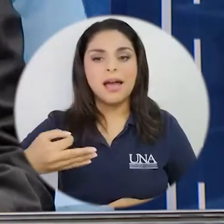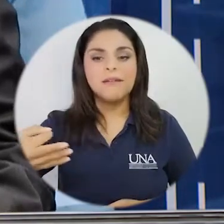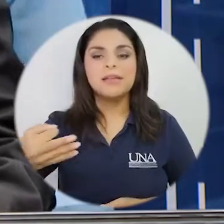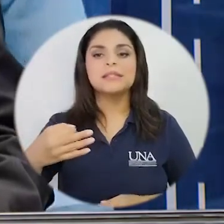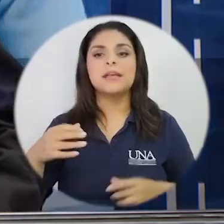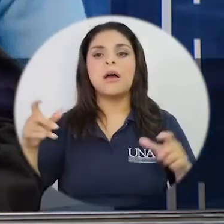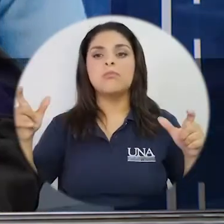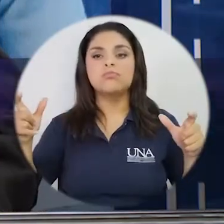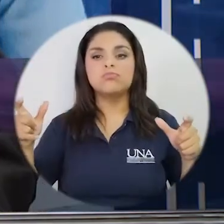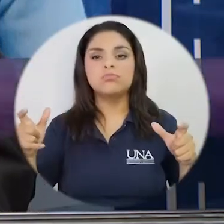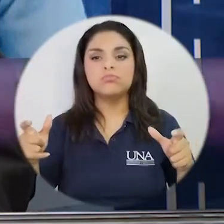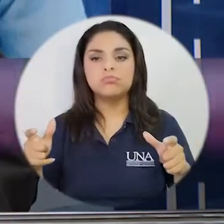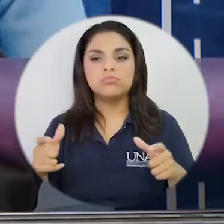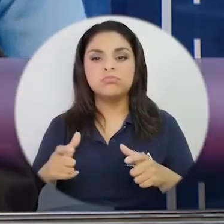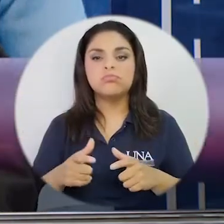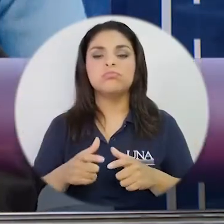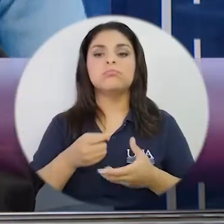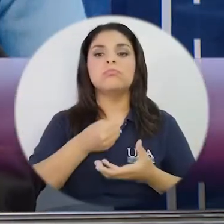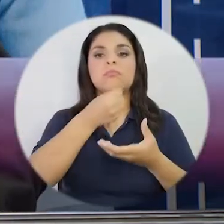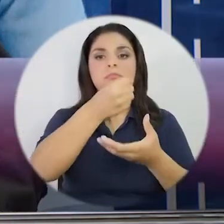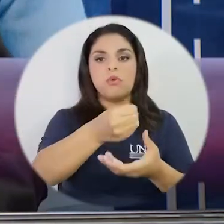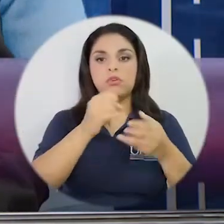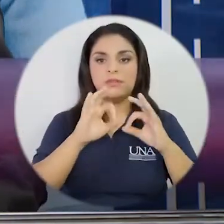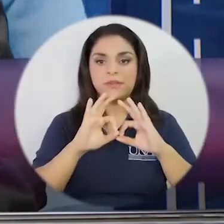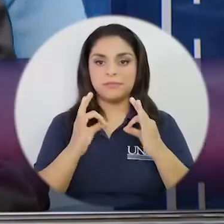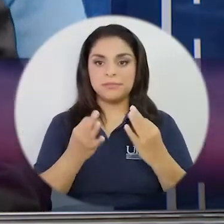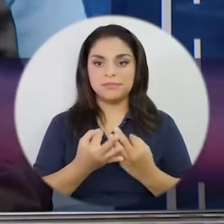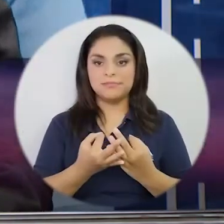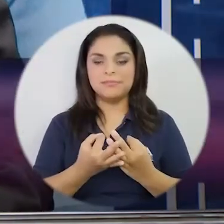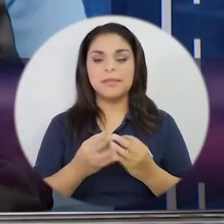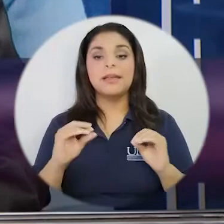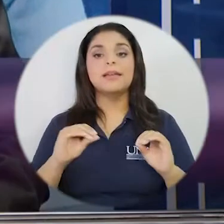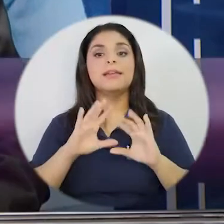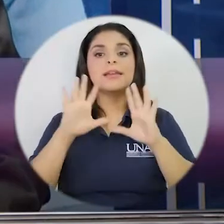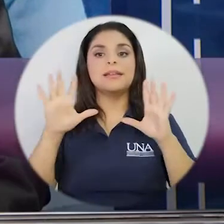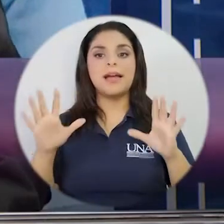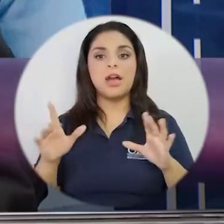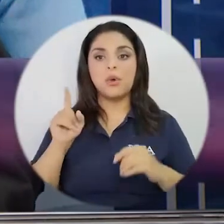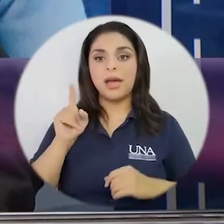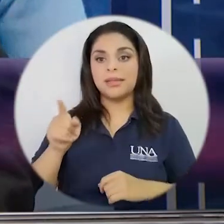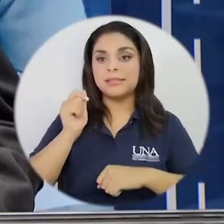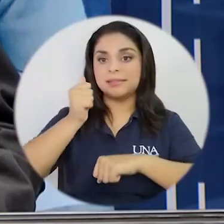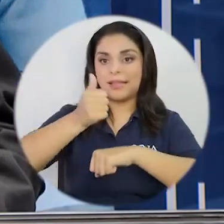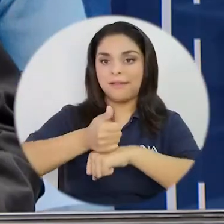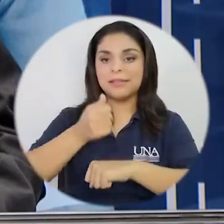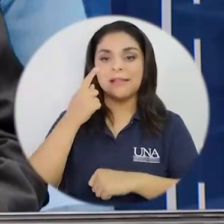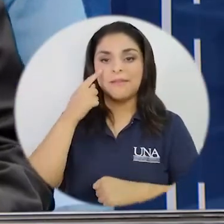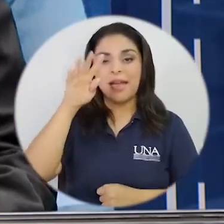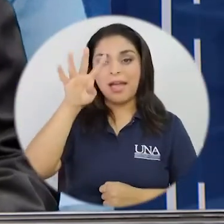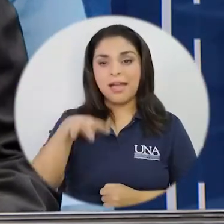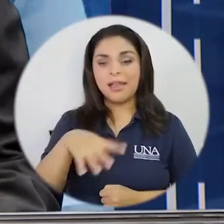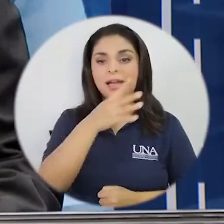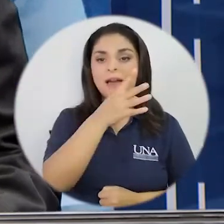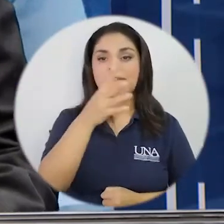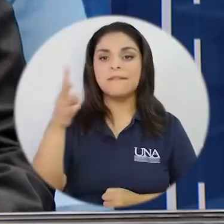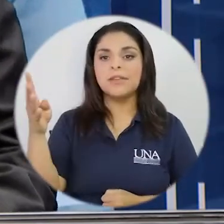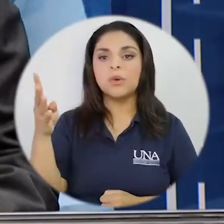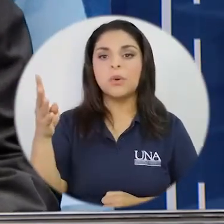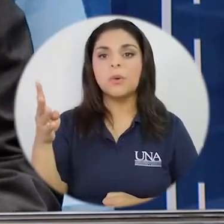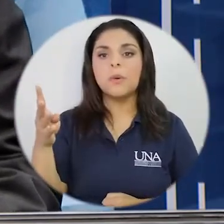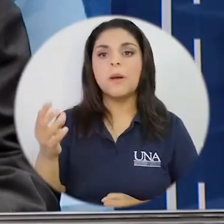vez se van otorgando menos bonos familiares de vivienda. Claramente se establece acá en el gráfico